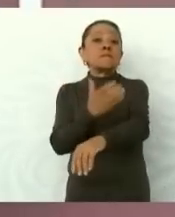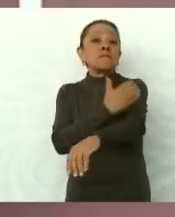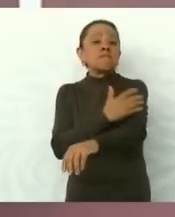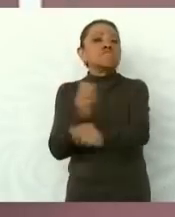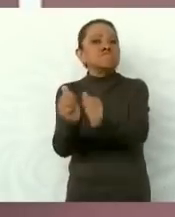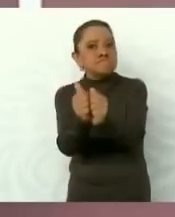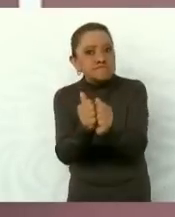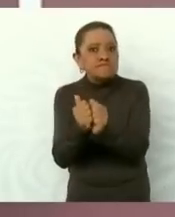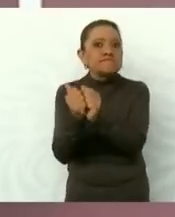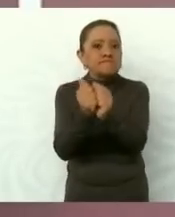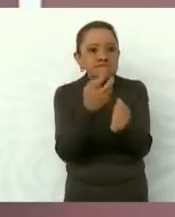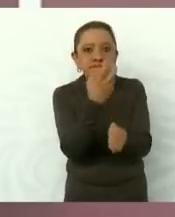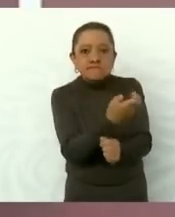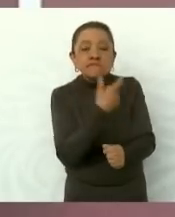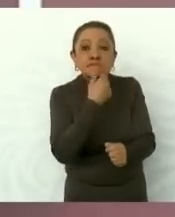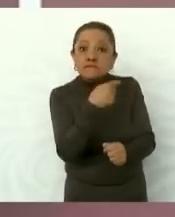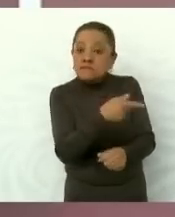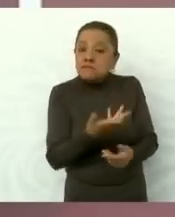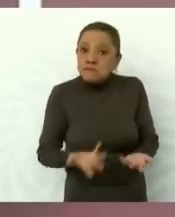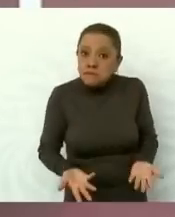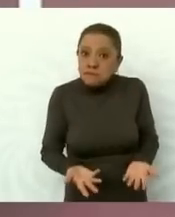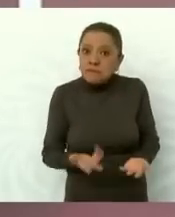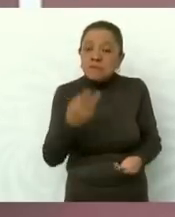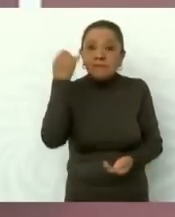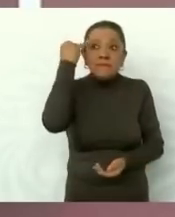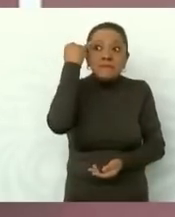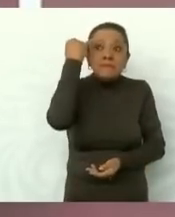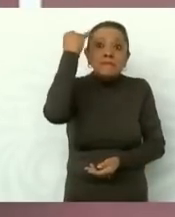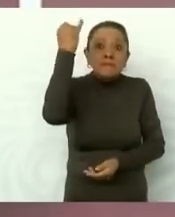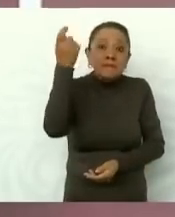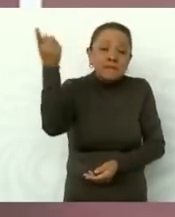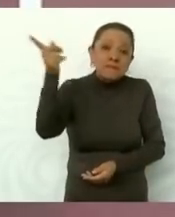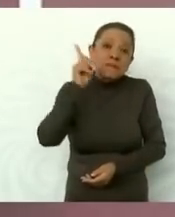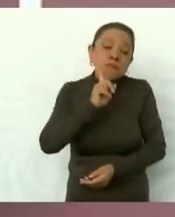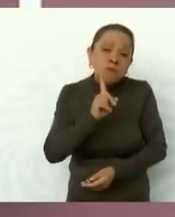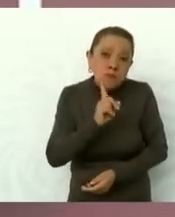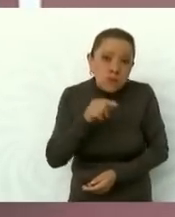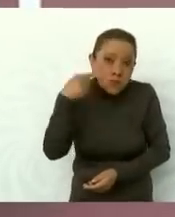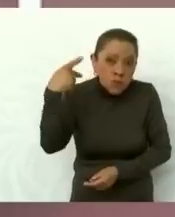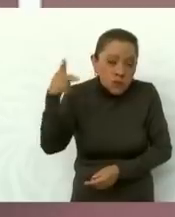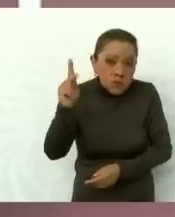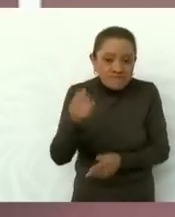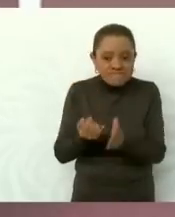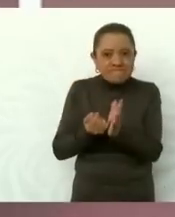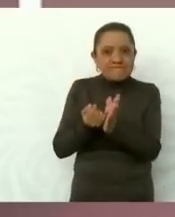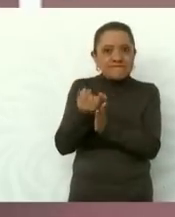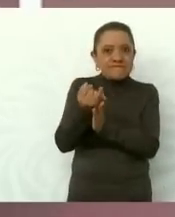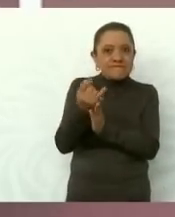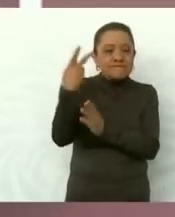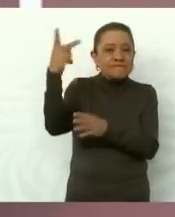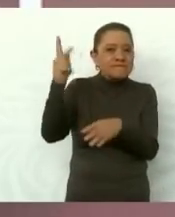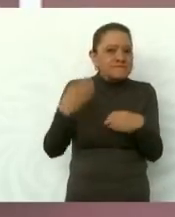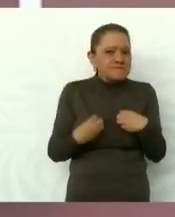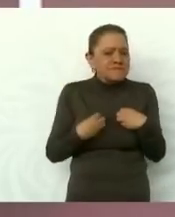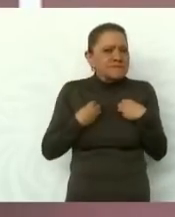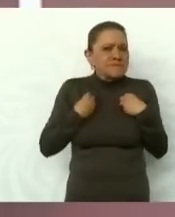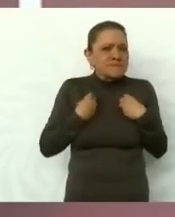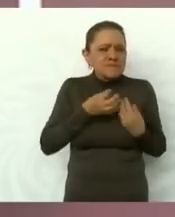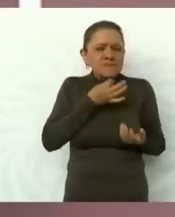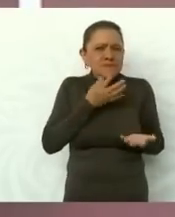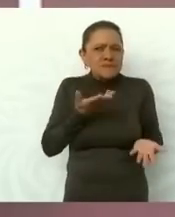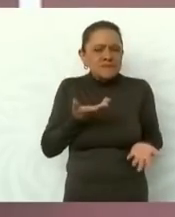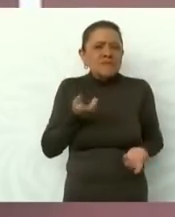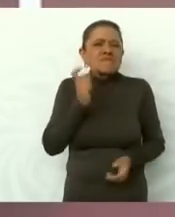estado de Morelos. Imagínense una mujer que decidió en algún momento de su vida dedicar su vida